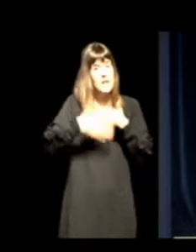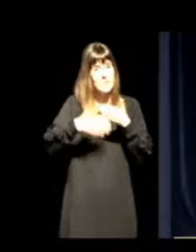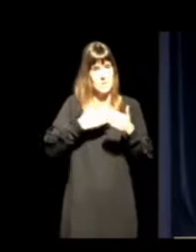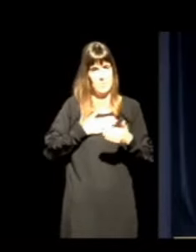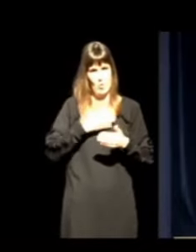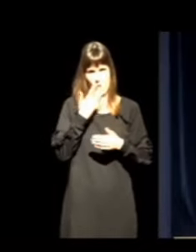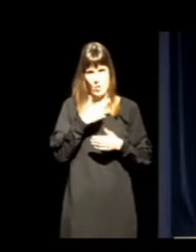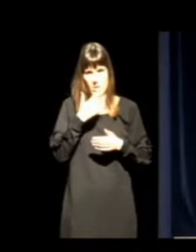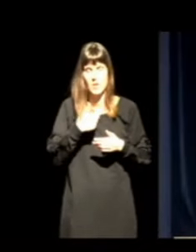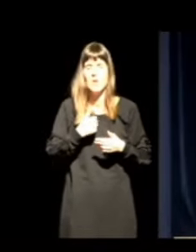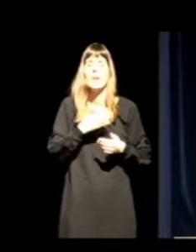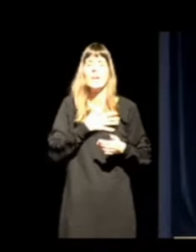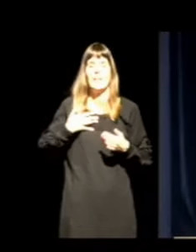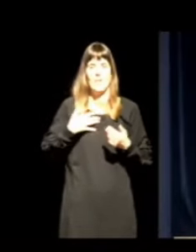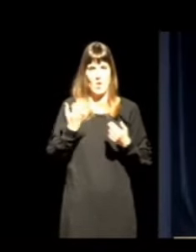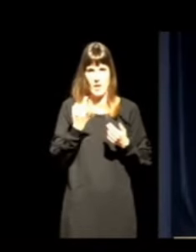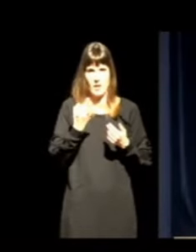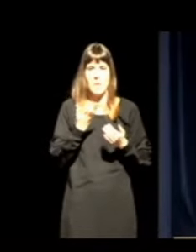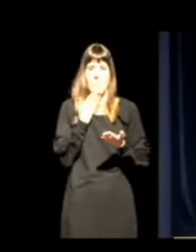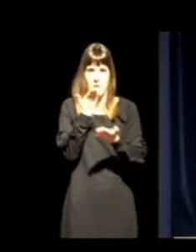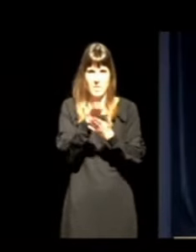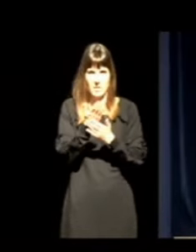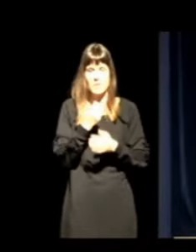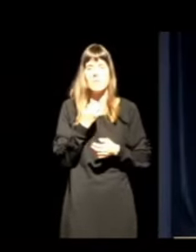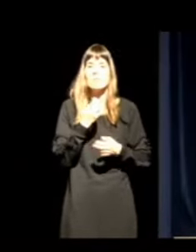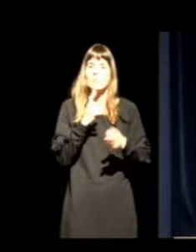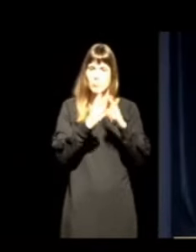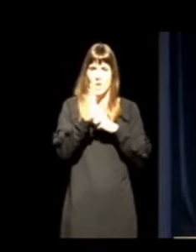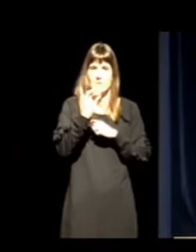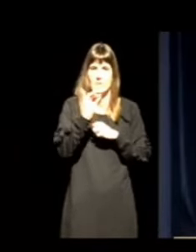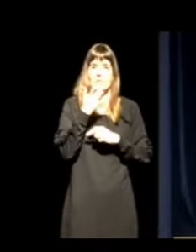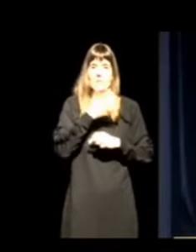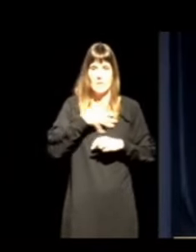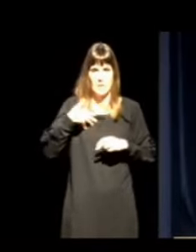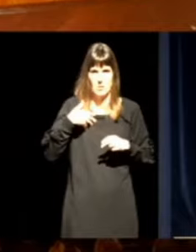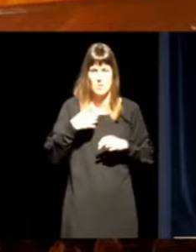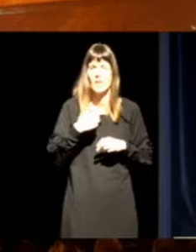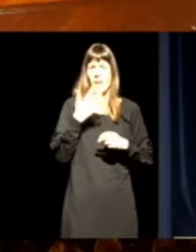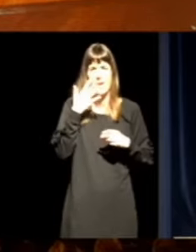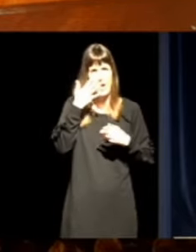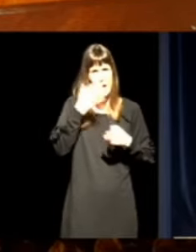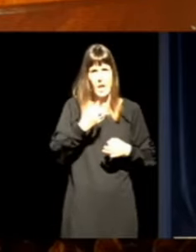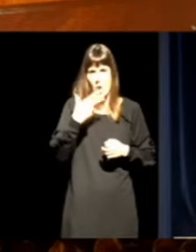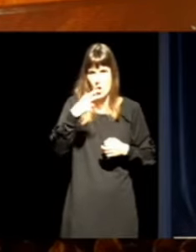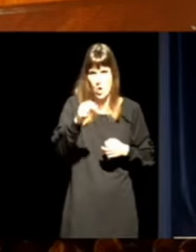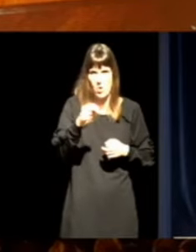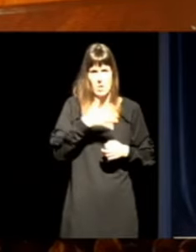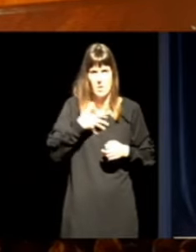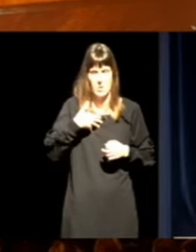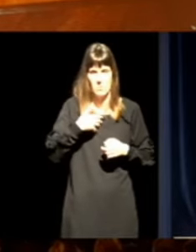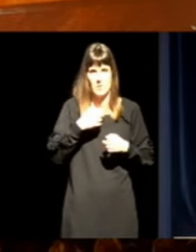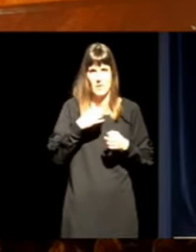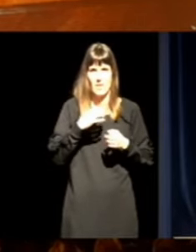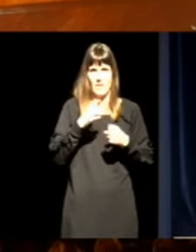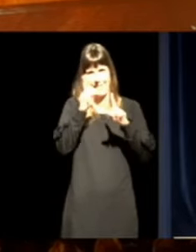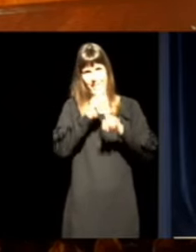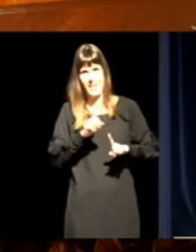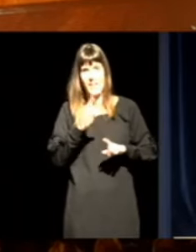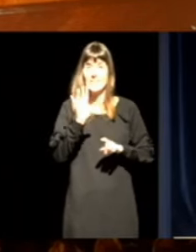saber pedir lo que queremos, saber decir sí cuando quiero decir sí y no cuando quiero decir no. Aceptar las